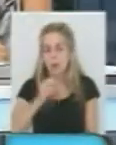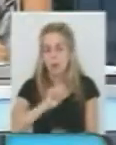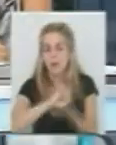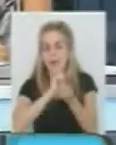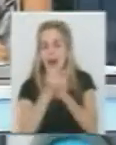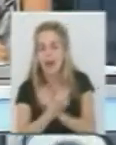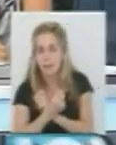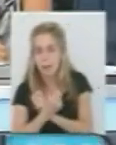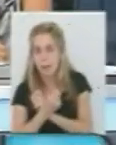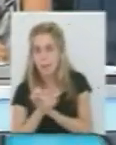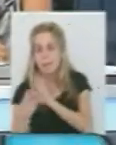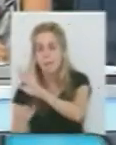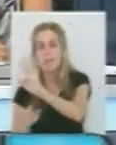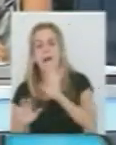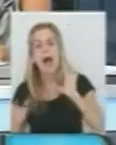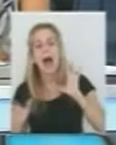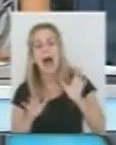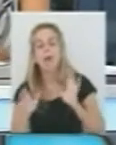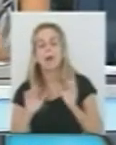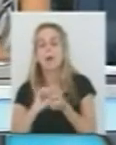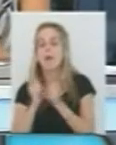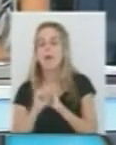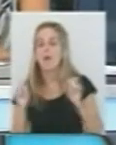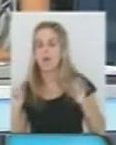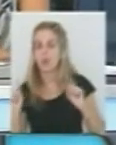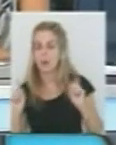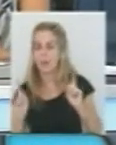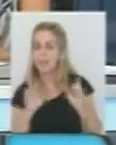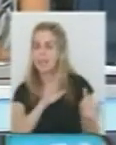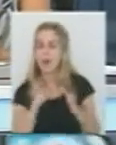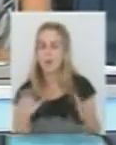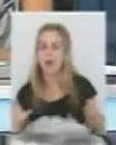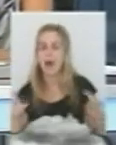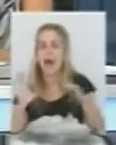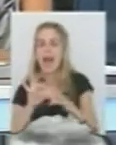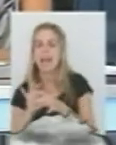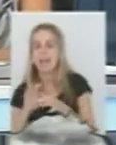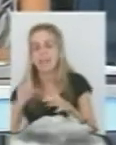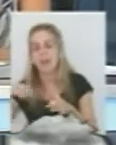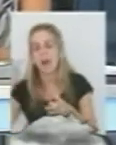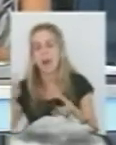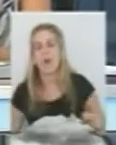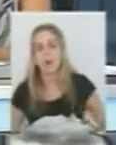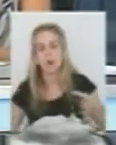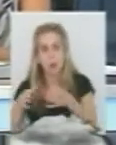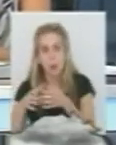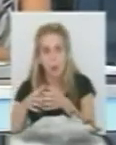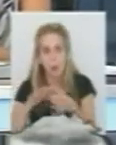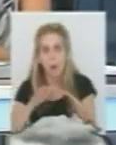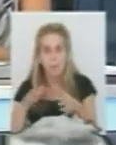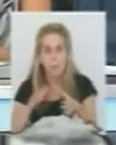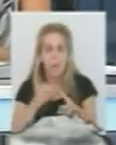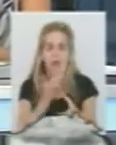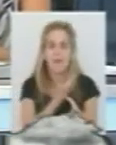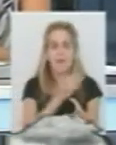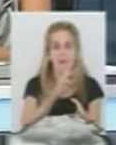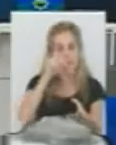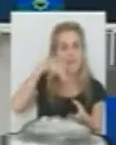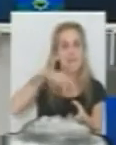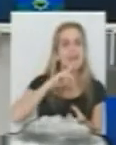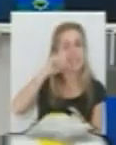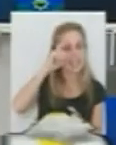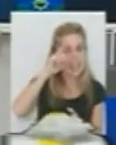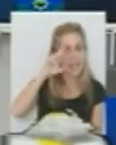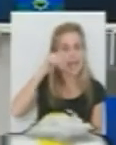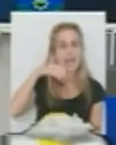ser que sea una alianza, porque como tiene su partido, lo que va a hacer es ir en alianza con el Frente Renovador. Sí, lo que digo es que